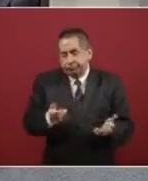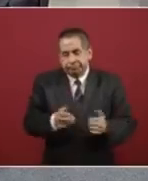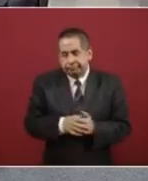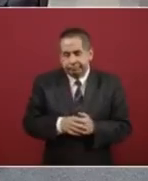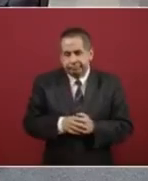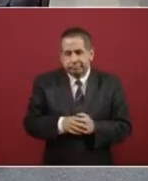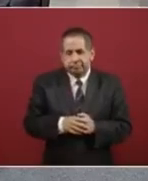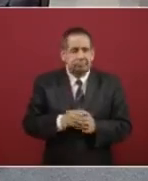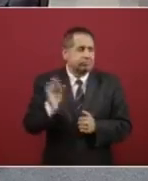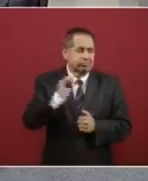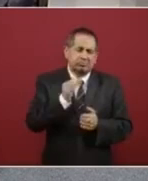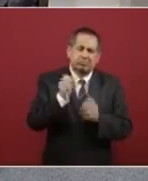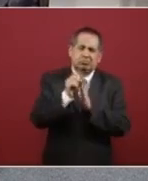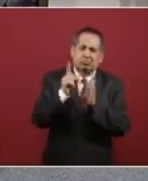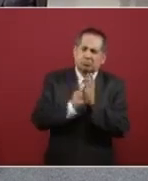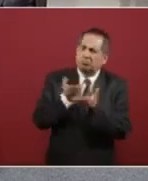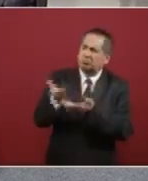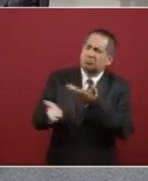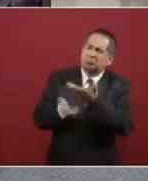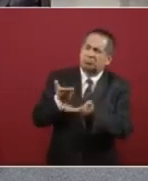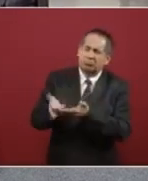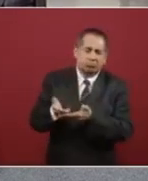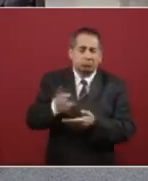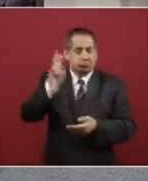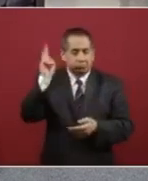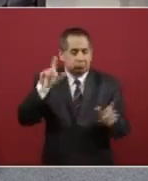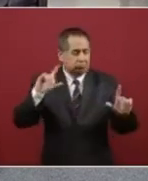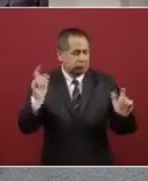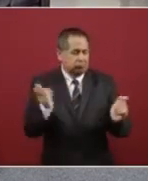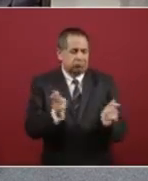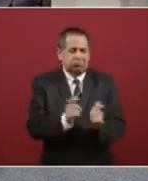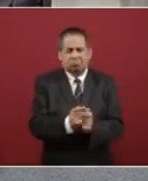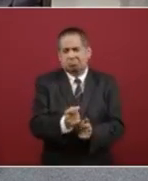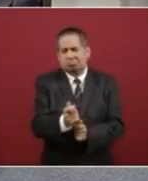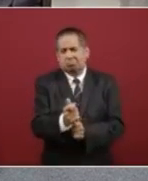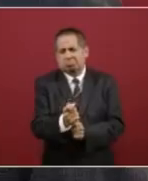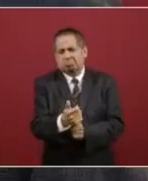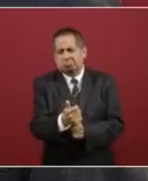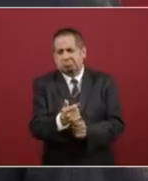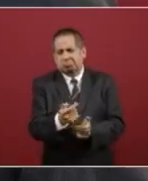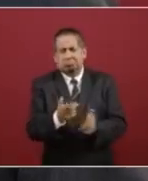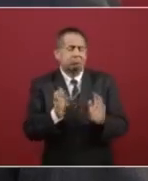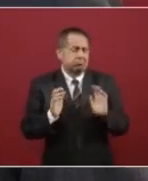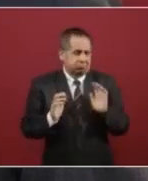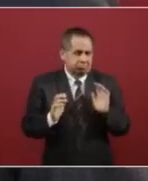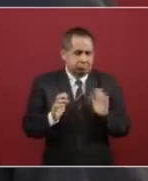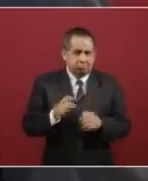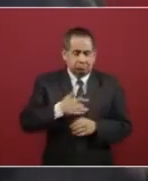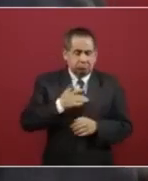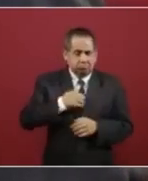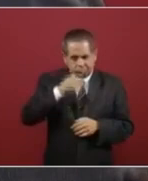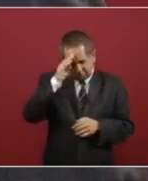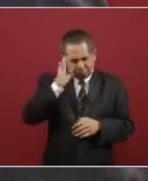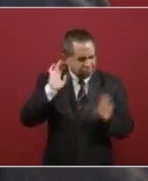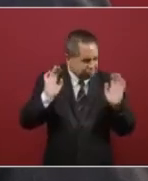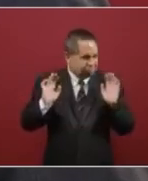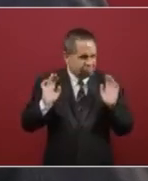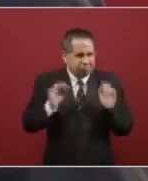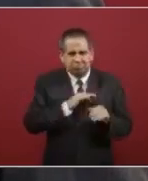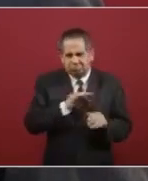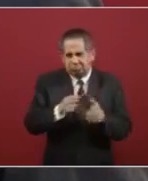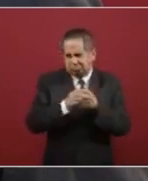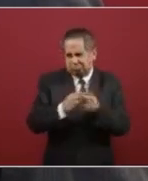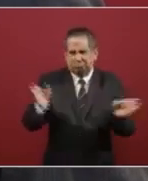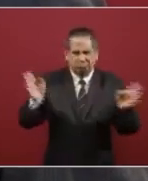Pueden haber muchas solicitudes, pero al final son pocos los que quedan. Entonces, yo soy partidario de que se